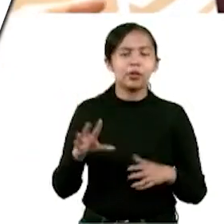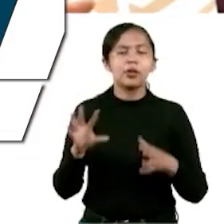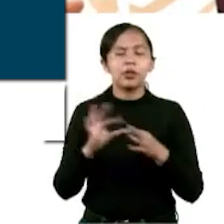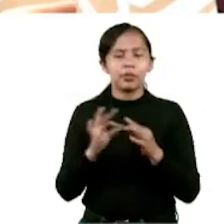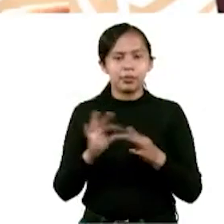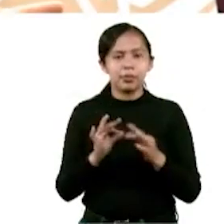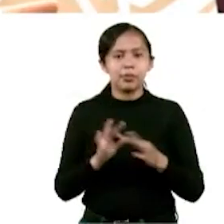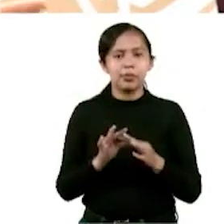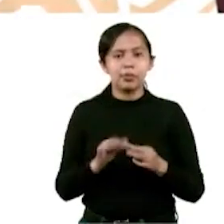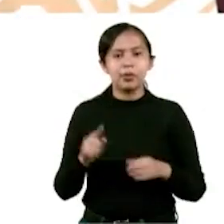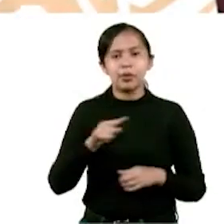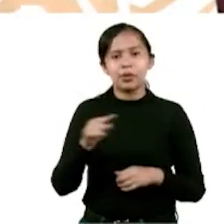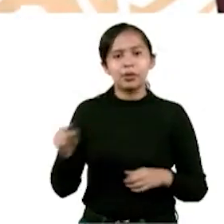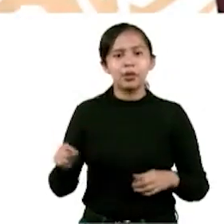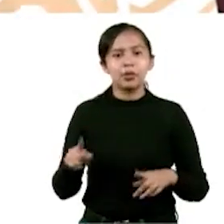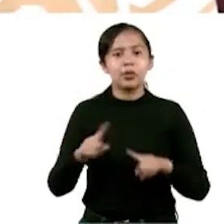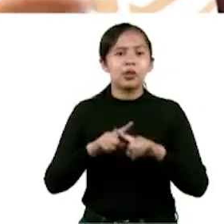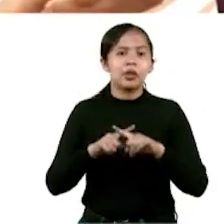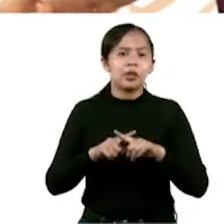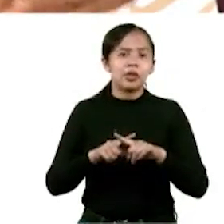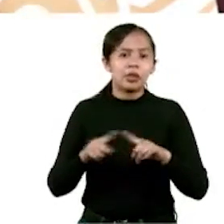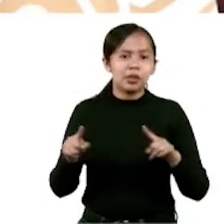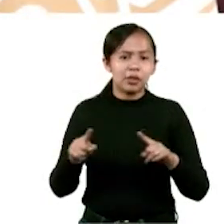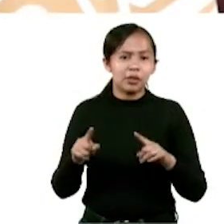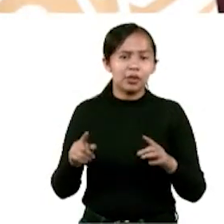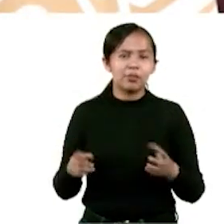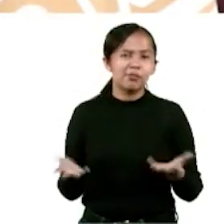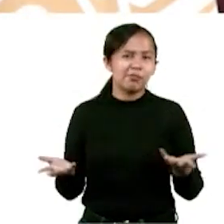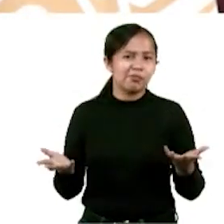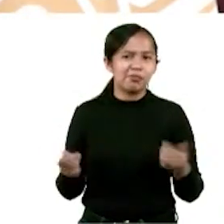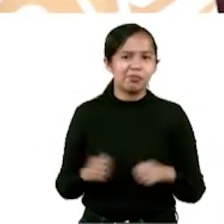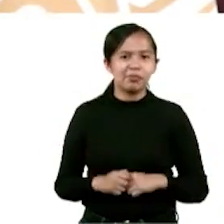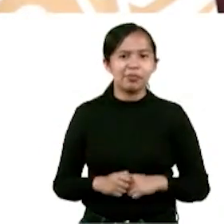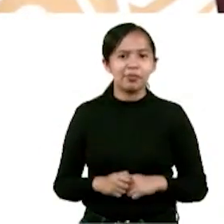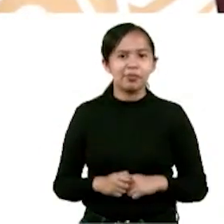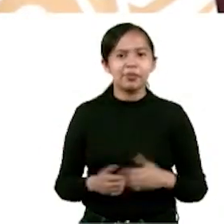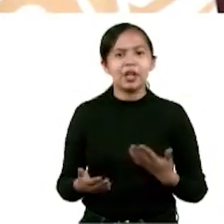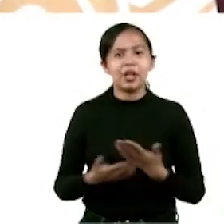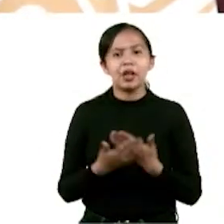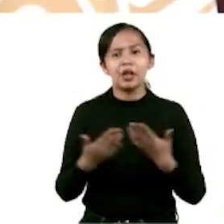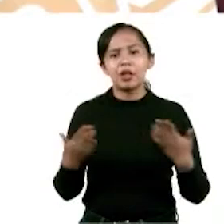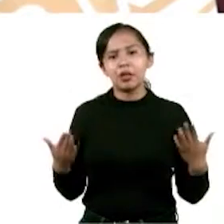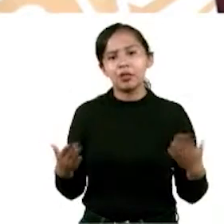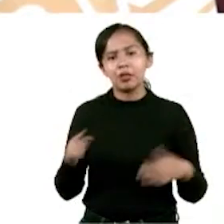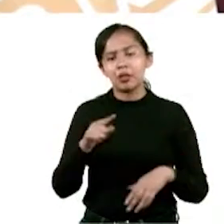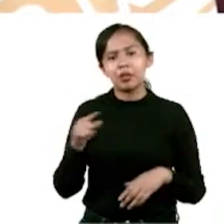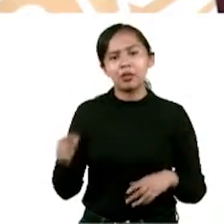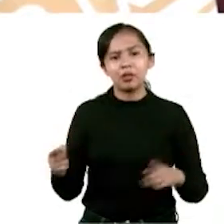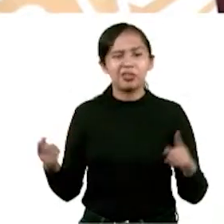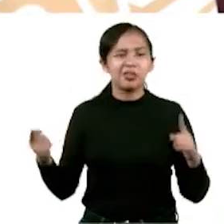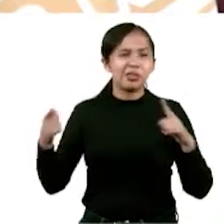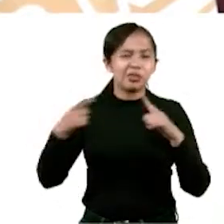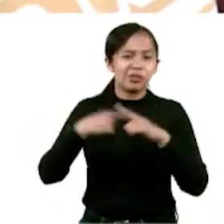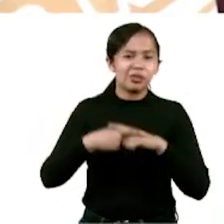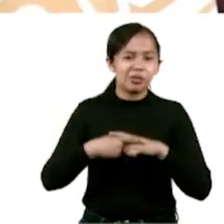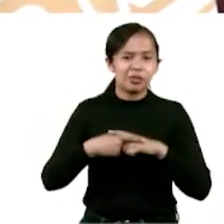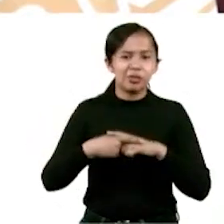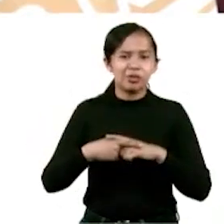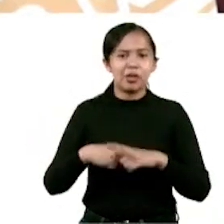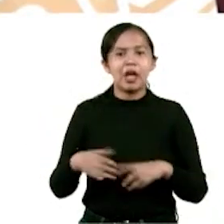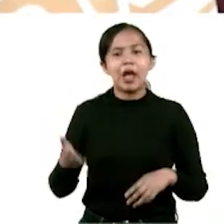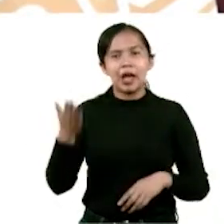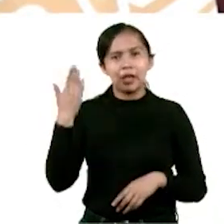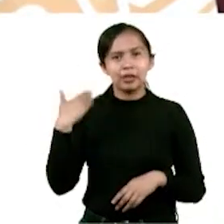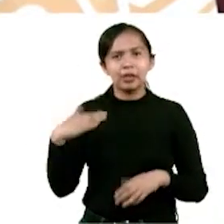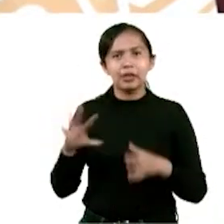La postura que asumieron ahora es completamente extraña, es absolutamente contradictoria con la